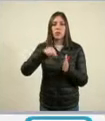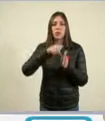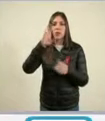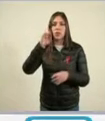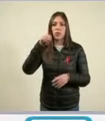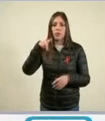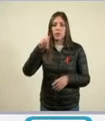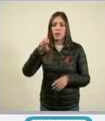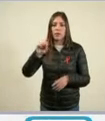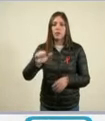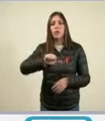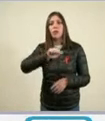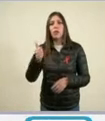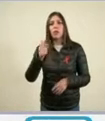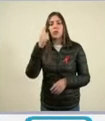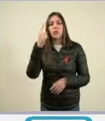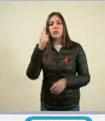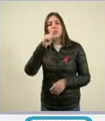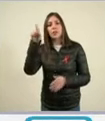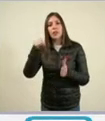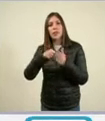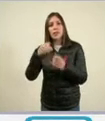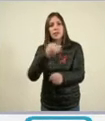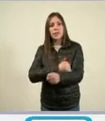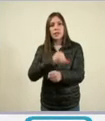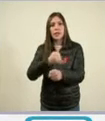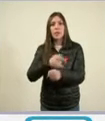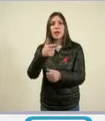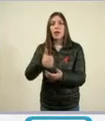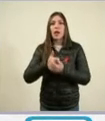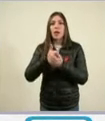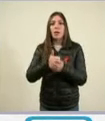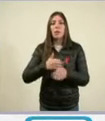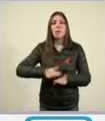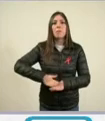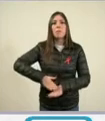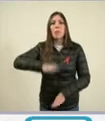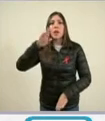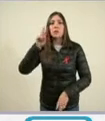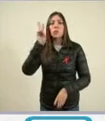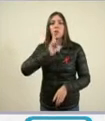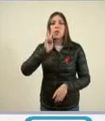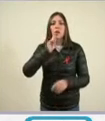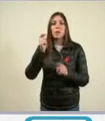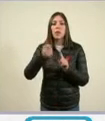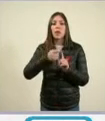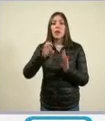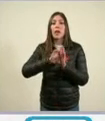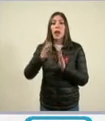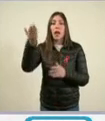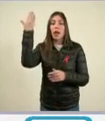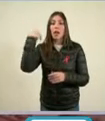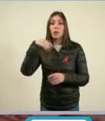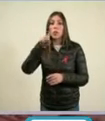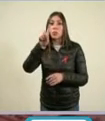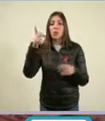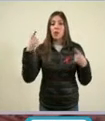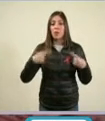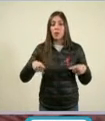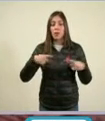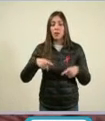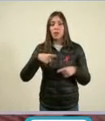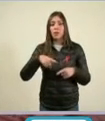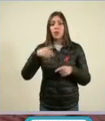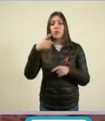otra en Iztapalapa, que justamente han ayudado a duplicar el número de pruebas. Antes, por una persona que se sabía